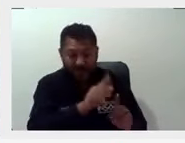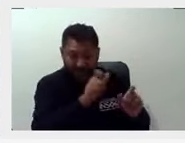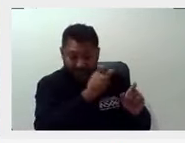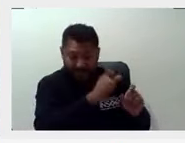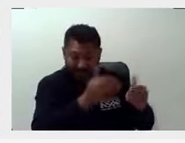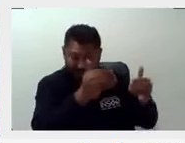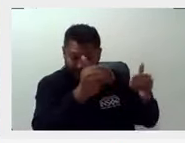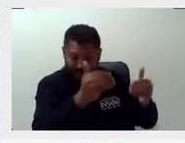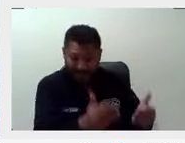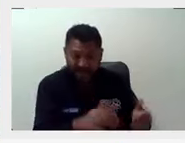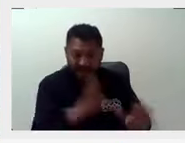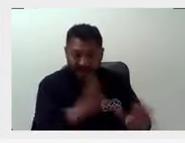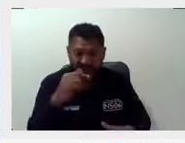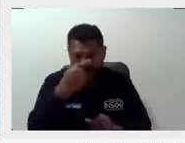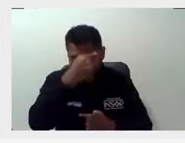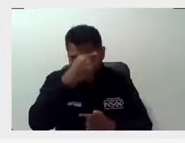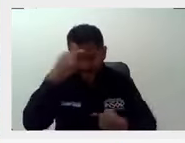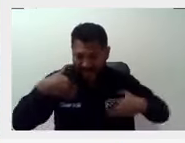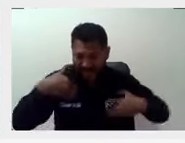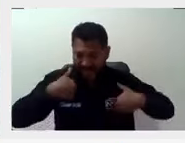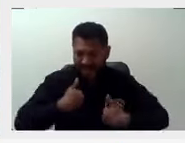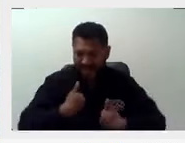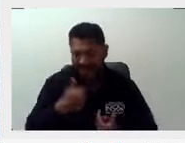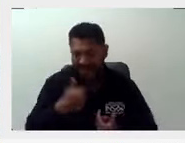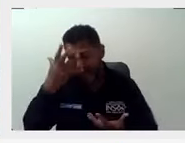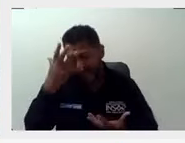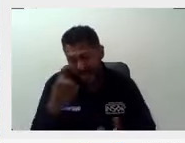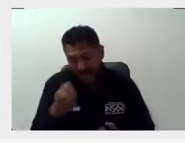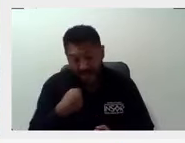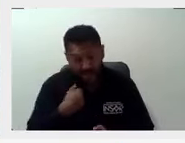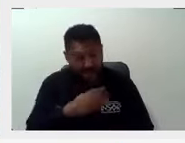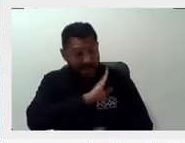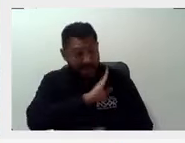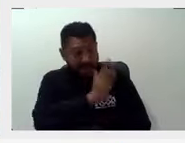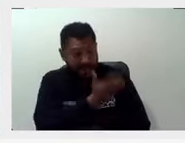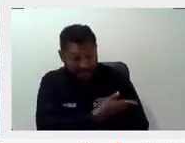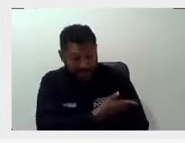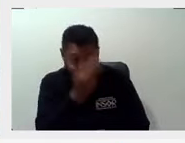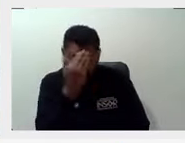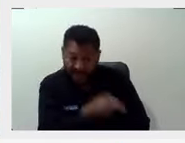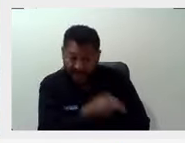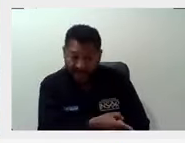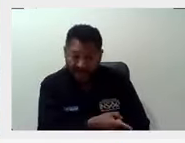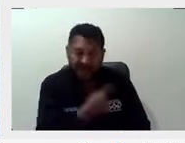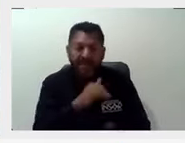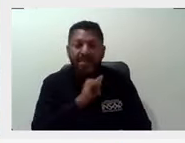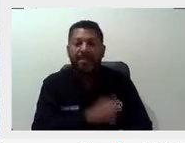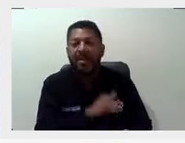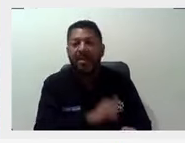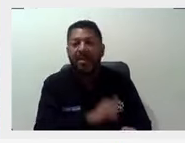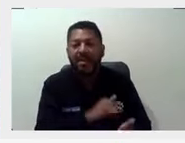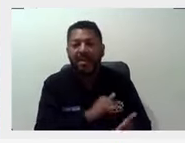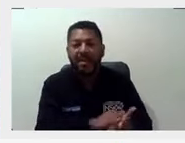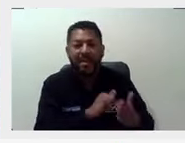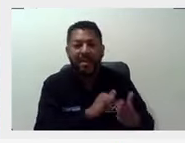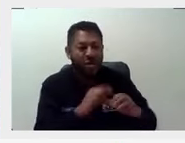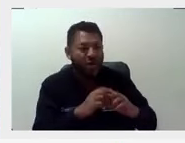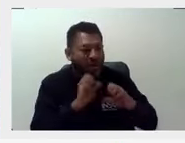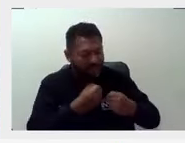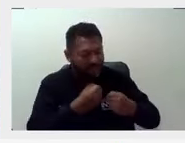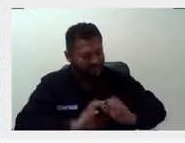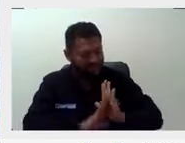y se cansan porque ellos mismos saben que tienen muchas más potencialidades, pero siempre están recibiendo por debajo de lo que ellos pueden